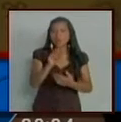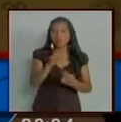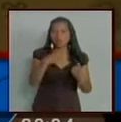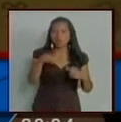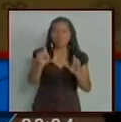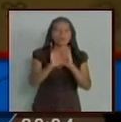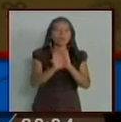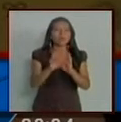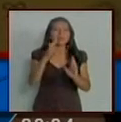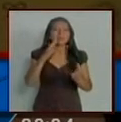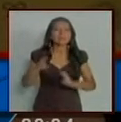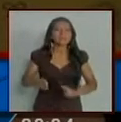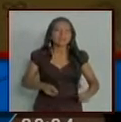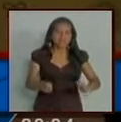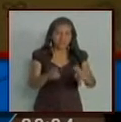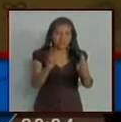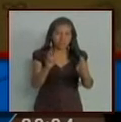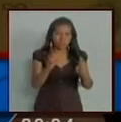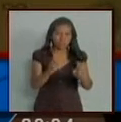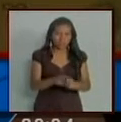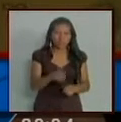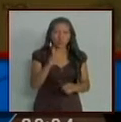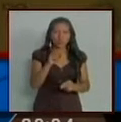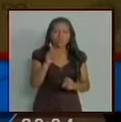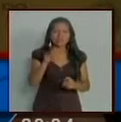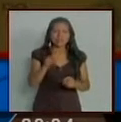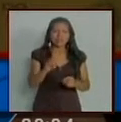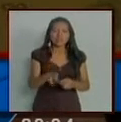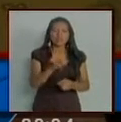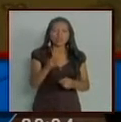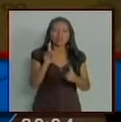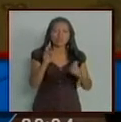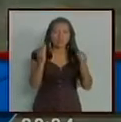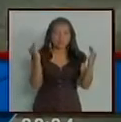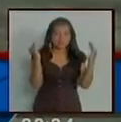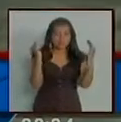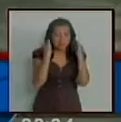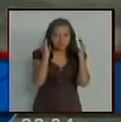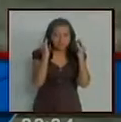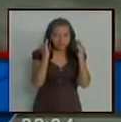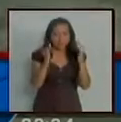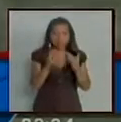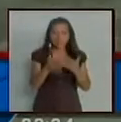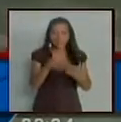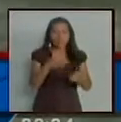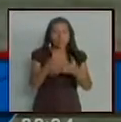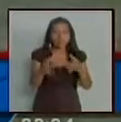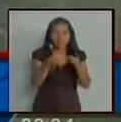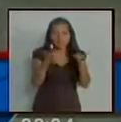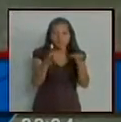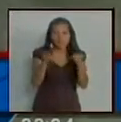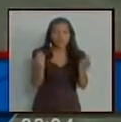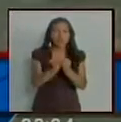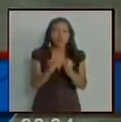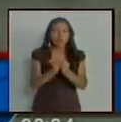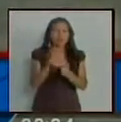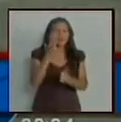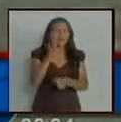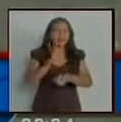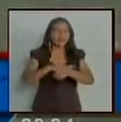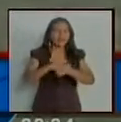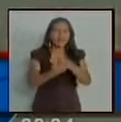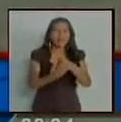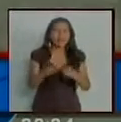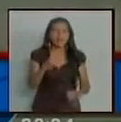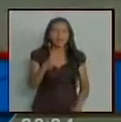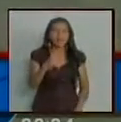entren al río, por ejemplo, sin tener un tapón por lo menos de algodón con vaselina para evitar que